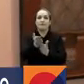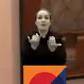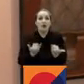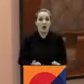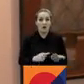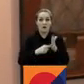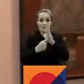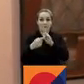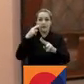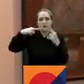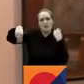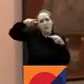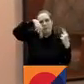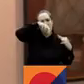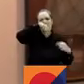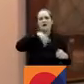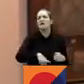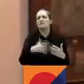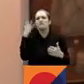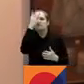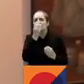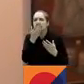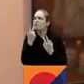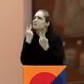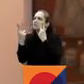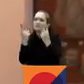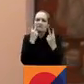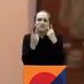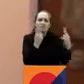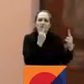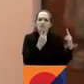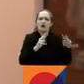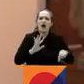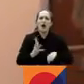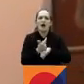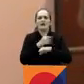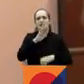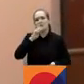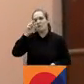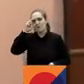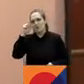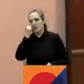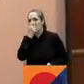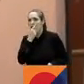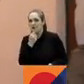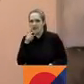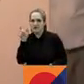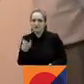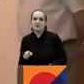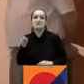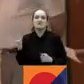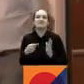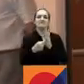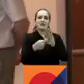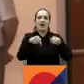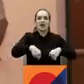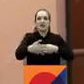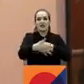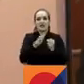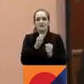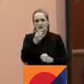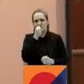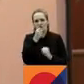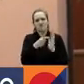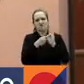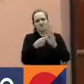aquí disfrutando de estas maravillosas imágenes y representaciones del maestro Fernando Botero y por supuesto desde RTVC Noticias le deseamos